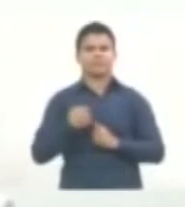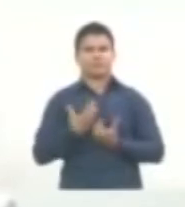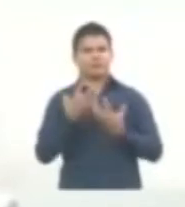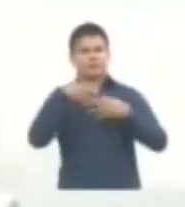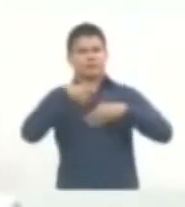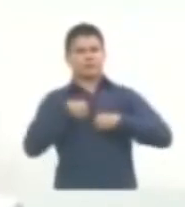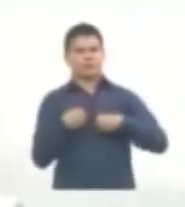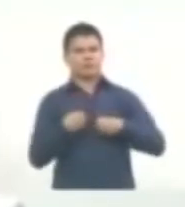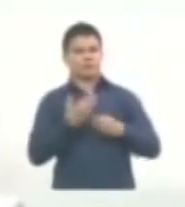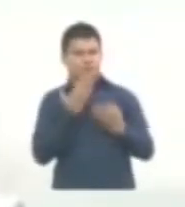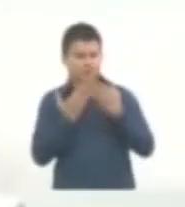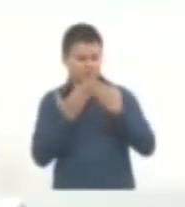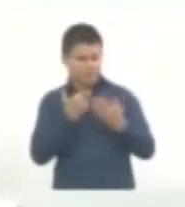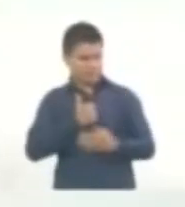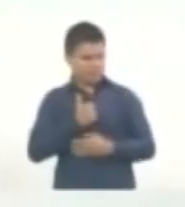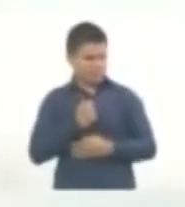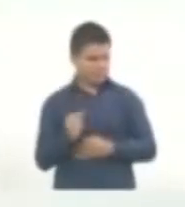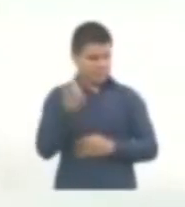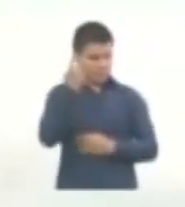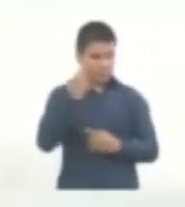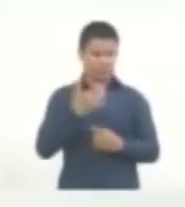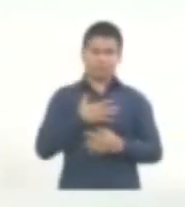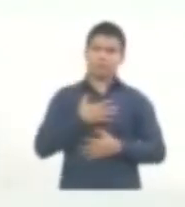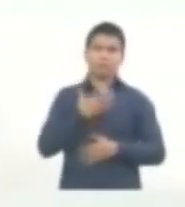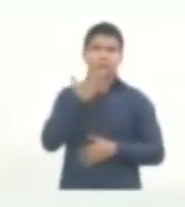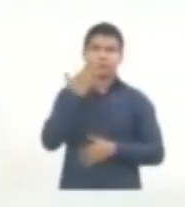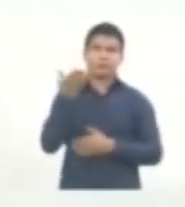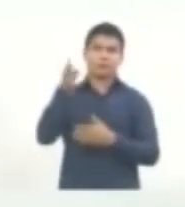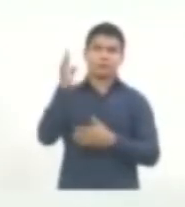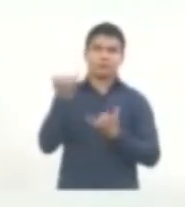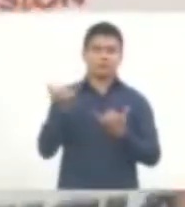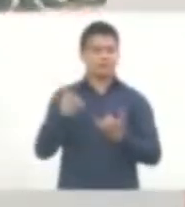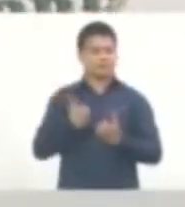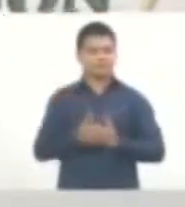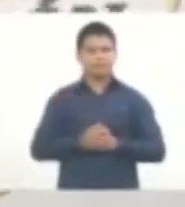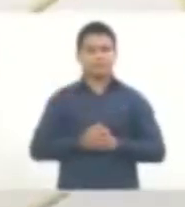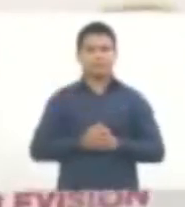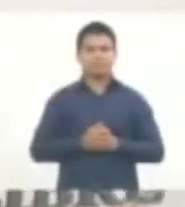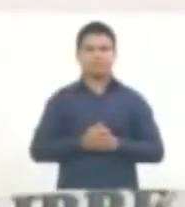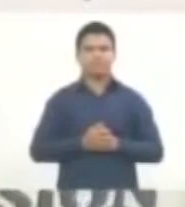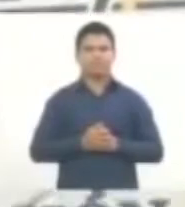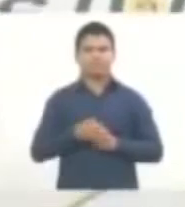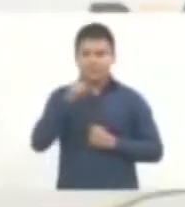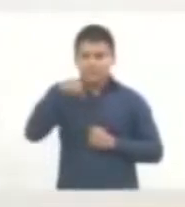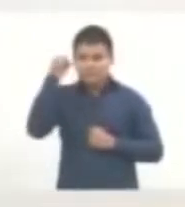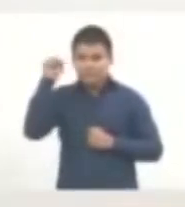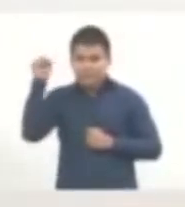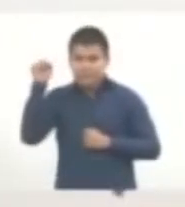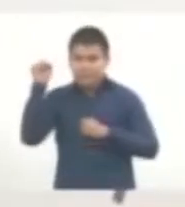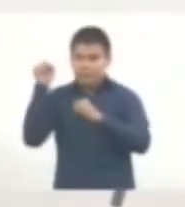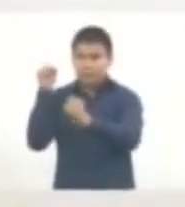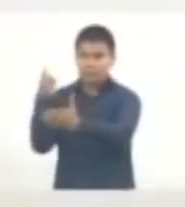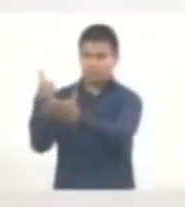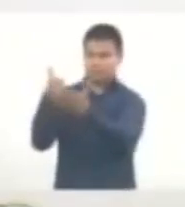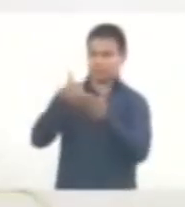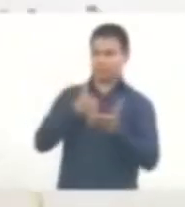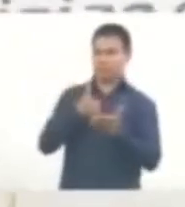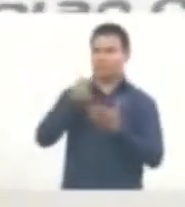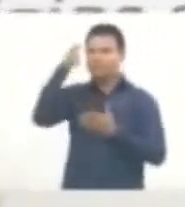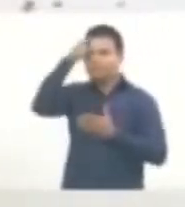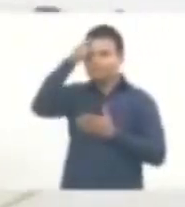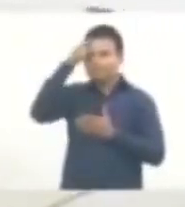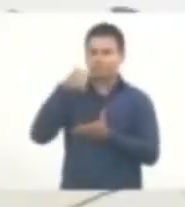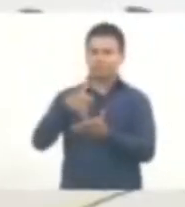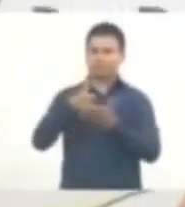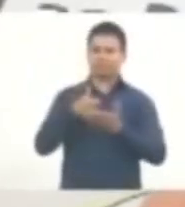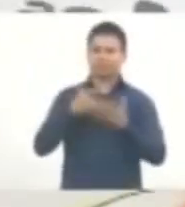pero en primer lugar no sabía, y bueno, le doy gracias a Dios porque se dio la oportunidad. Los ganadores del concurso, además de recibir diferentes premios y